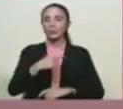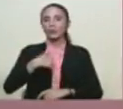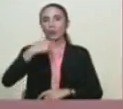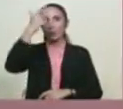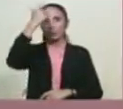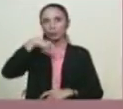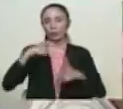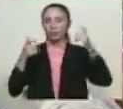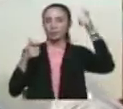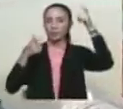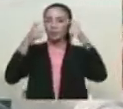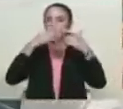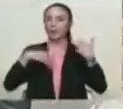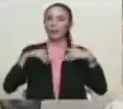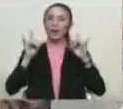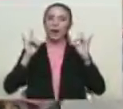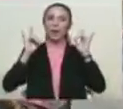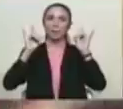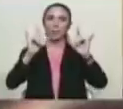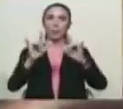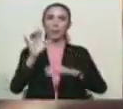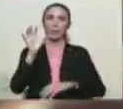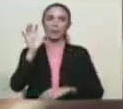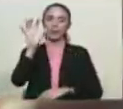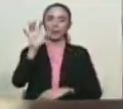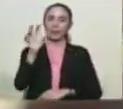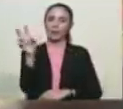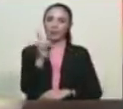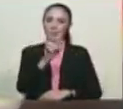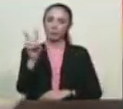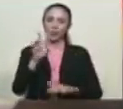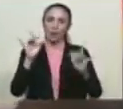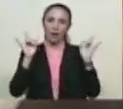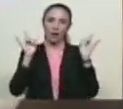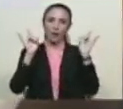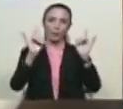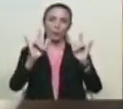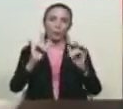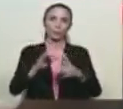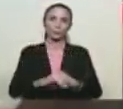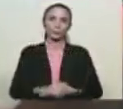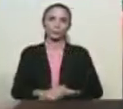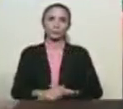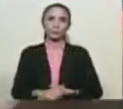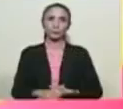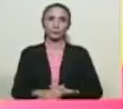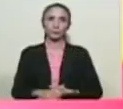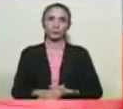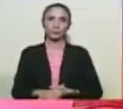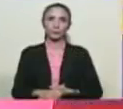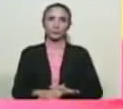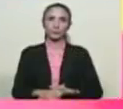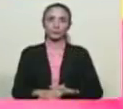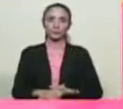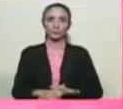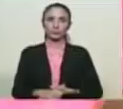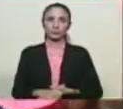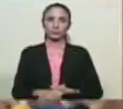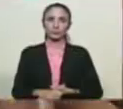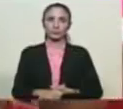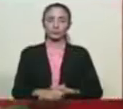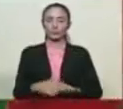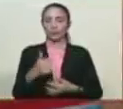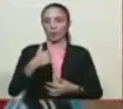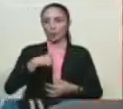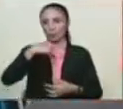porque amo la patria, porque amo a Venezuela, porque creo en el futuro.